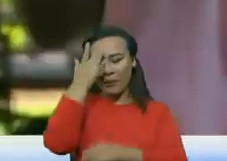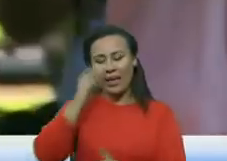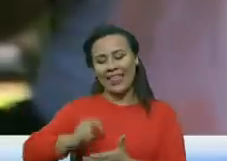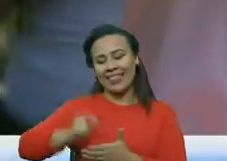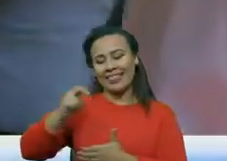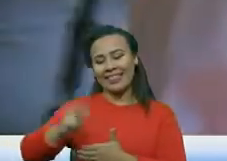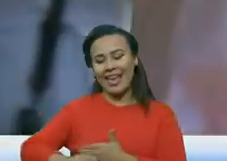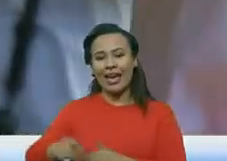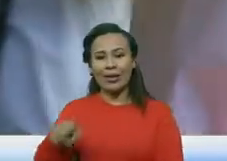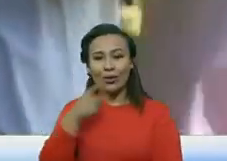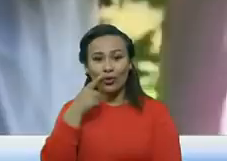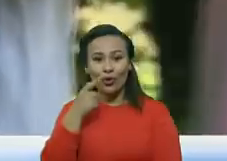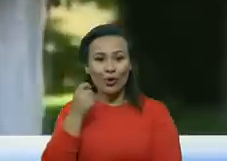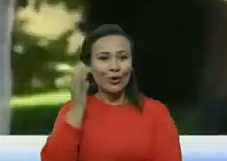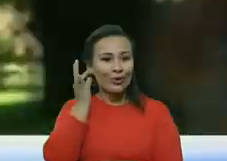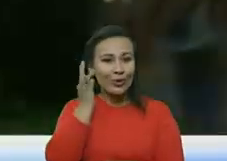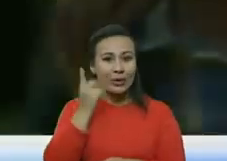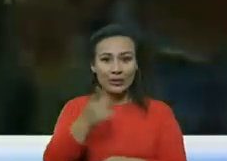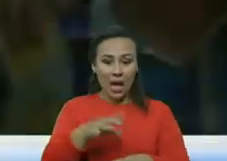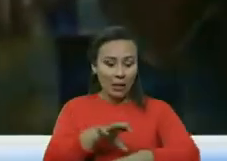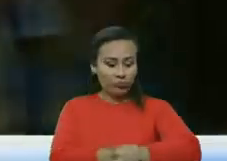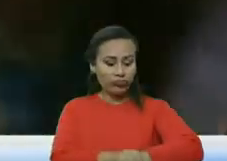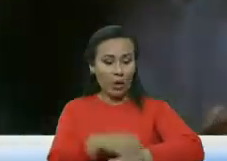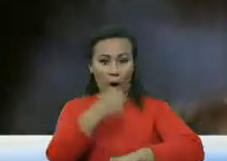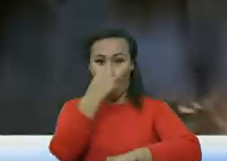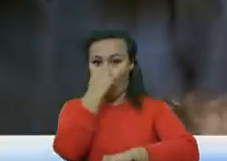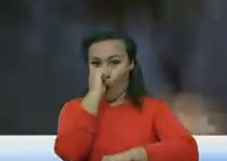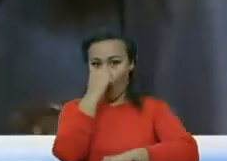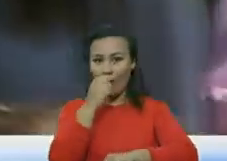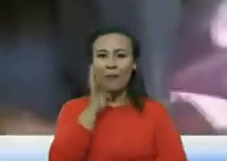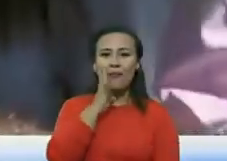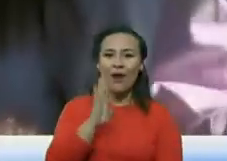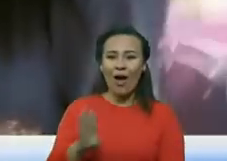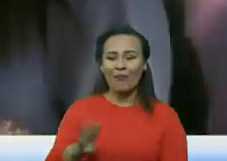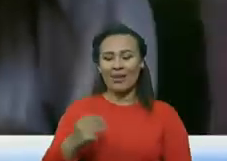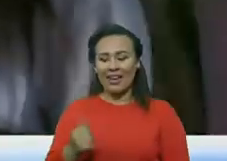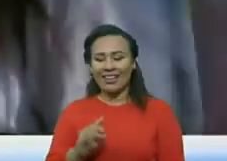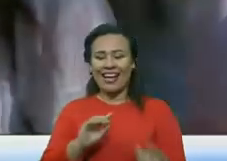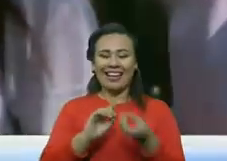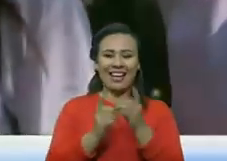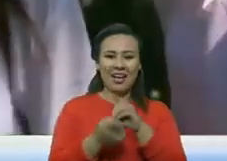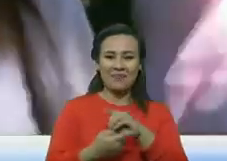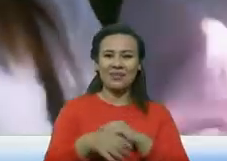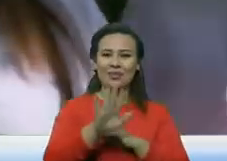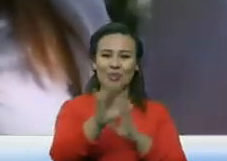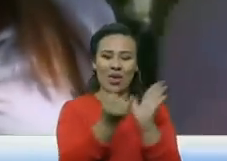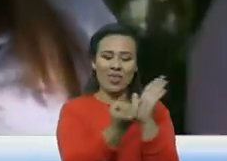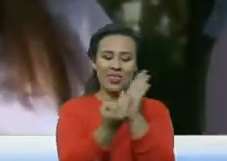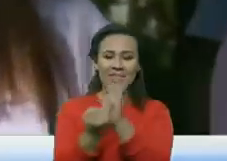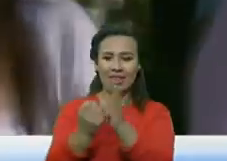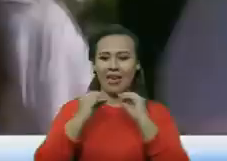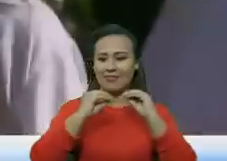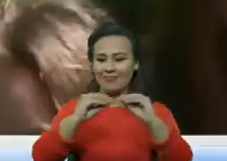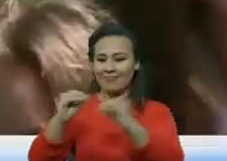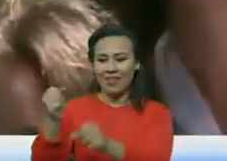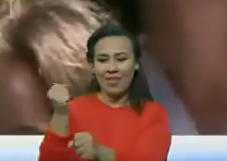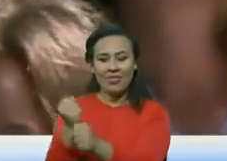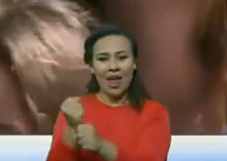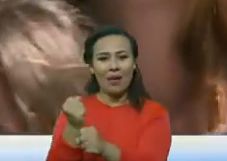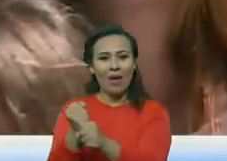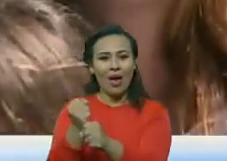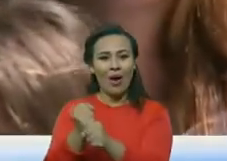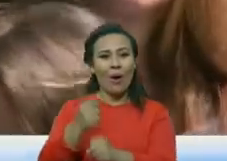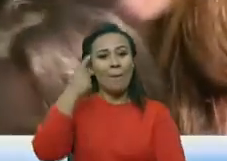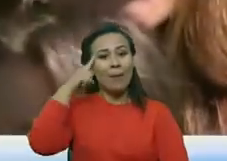sus tics nerviosos, su ostentoso reloj rojo y sus bromas han vuelto a ser la seña de identidad de su campaña. En